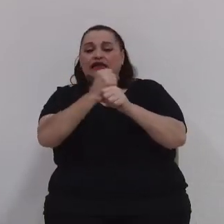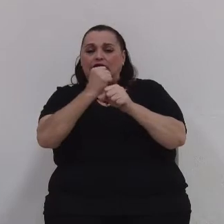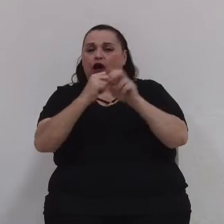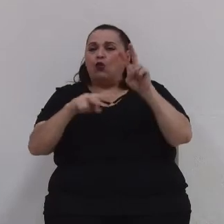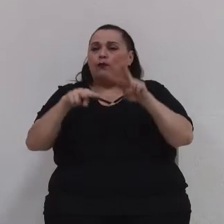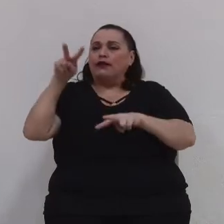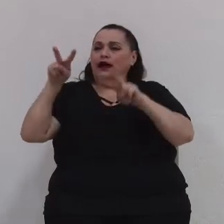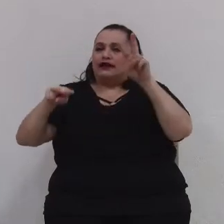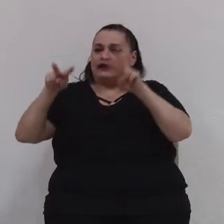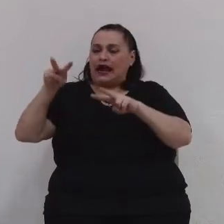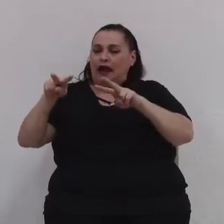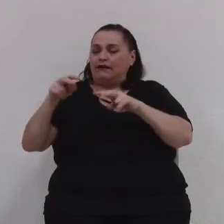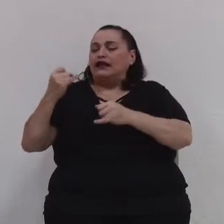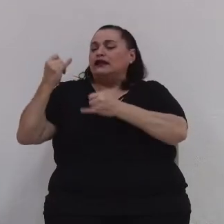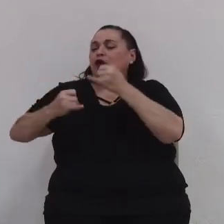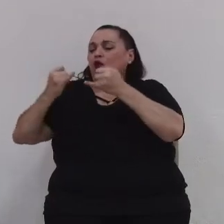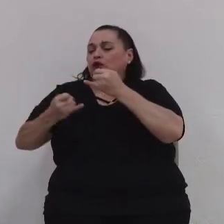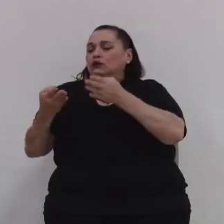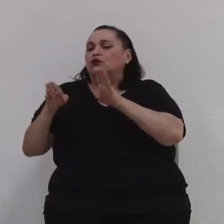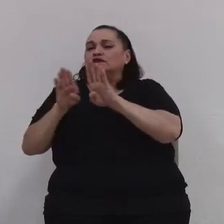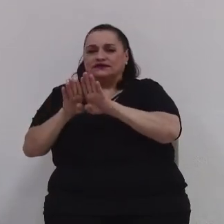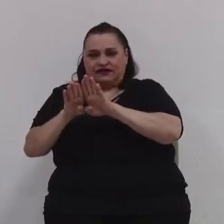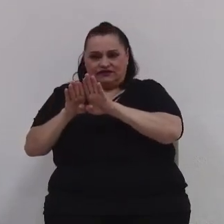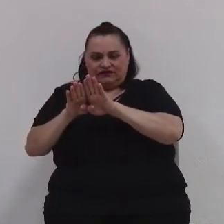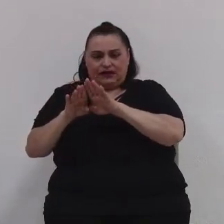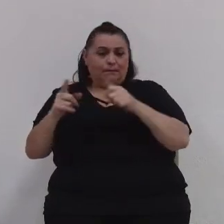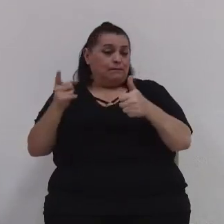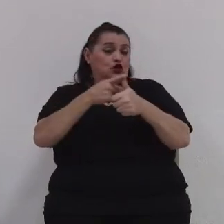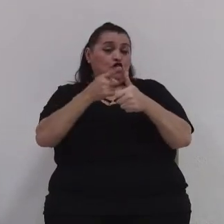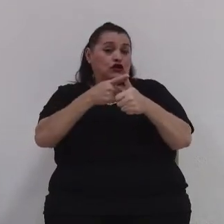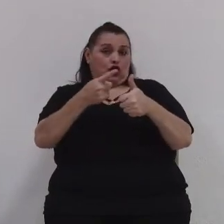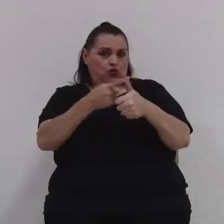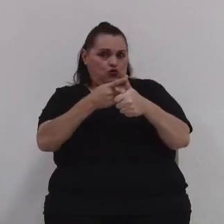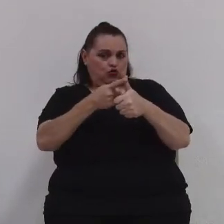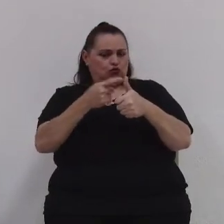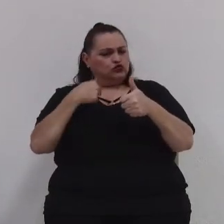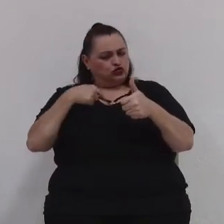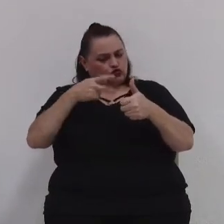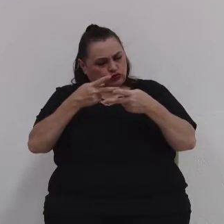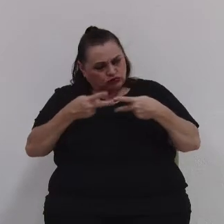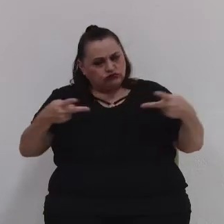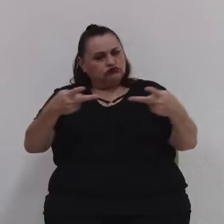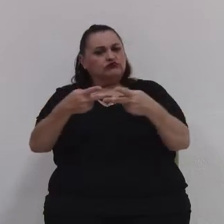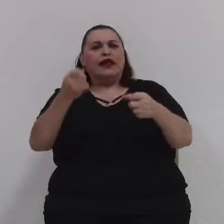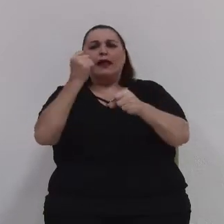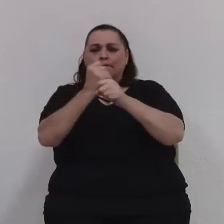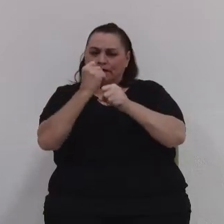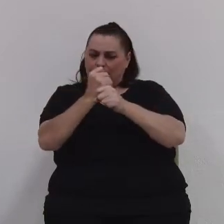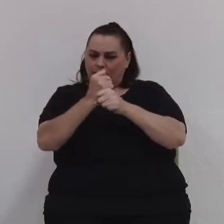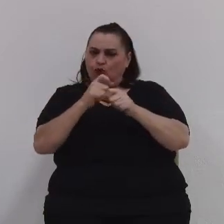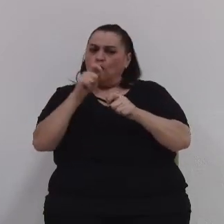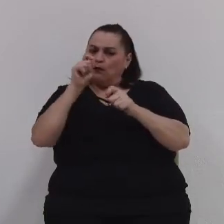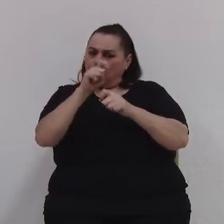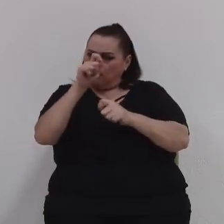variable residual y de cierre. Prioridad número 1, coloquemos el empleo en el punto de